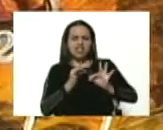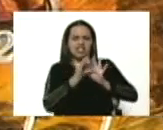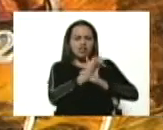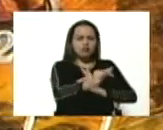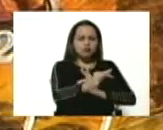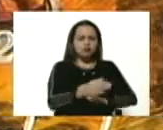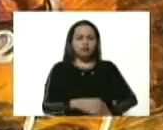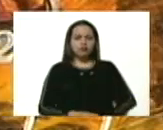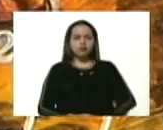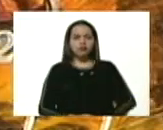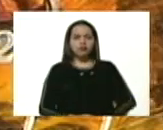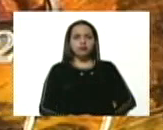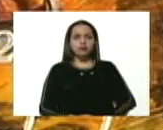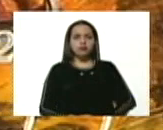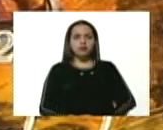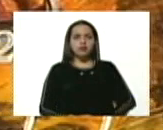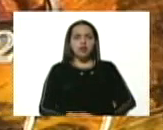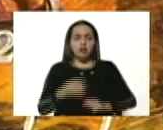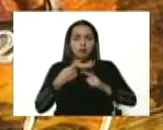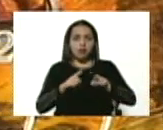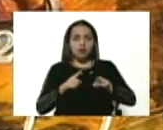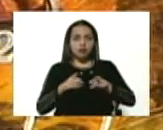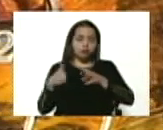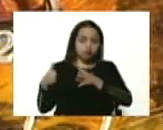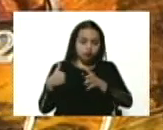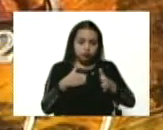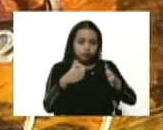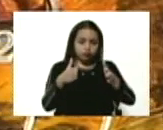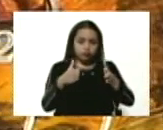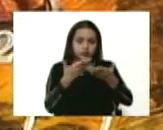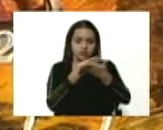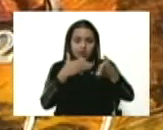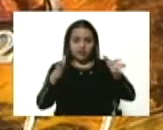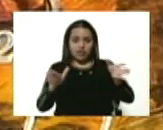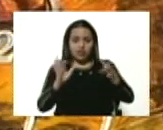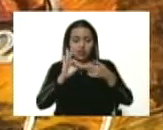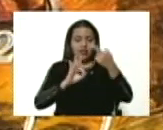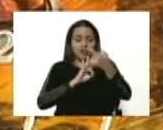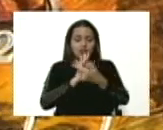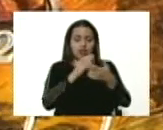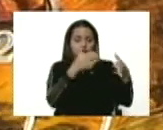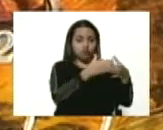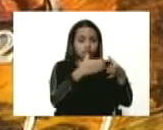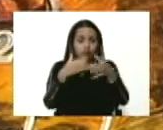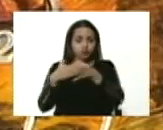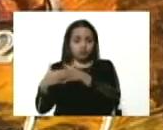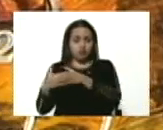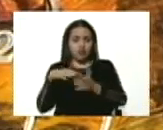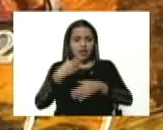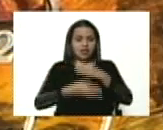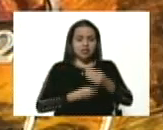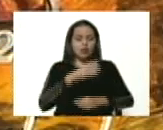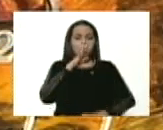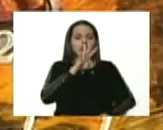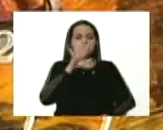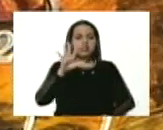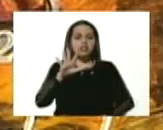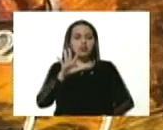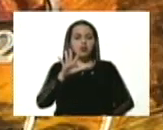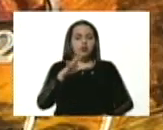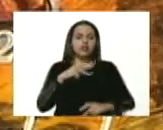lineales, pero en estas rutas que se abrieron las 3 divisiones suma 45 kilómetros de